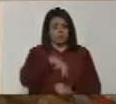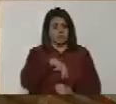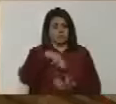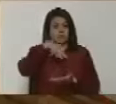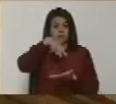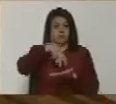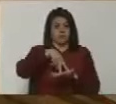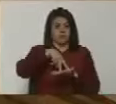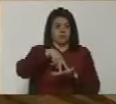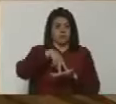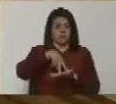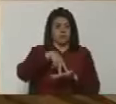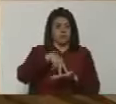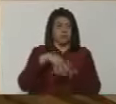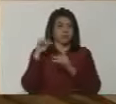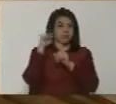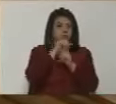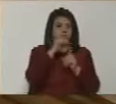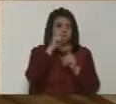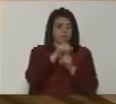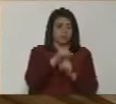pie en lucha